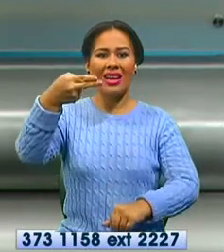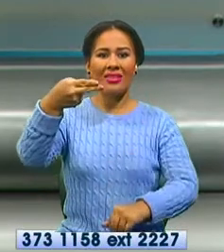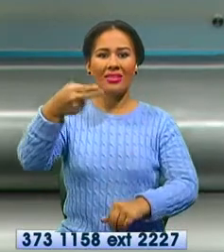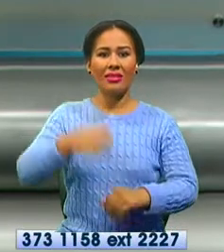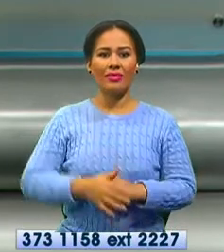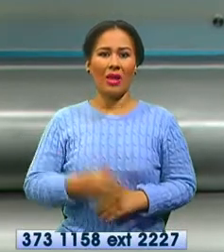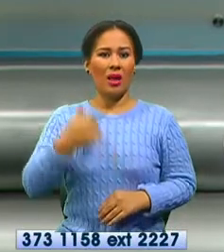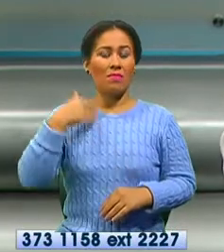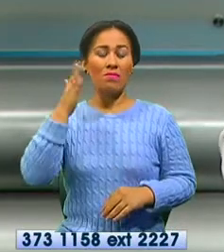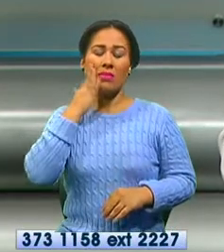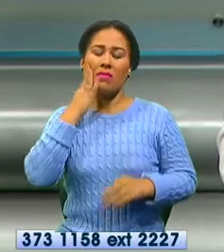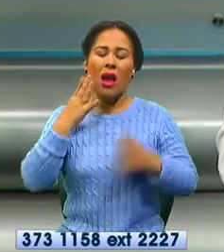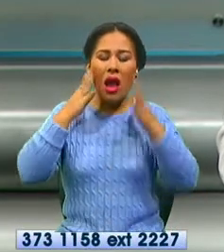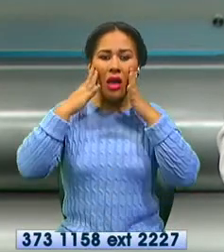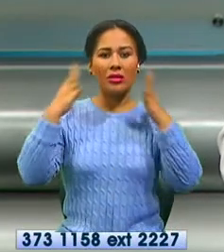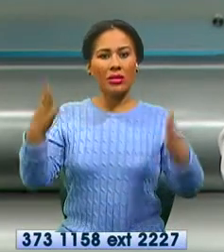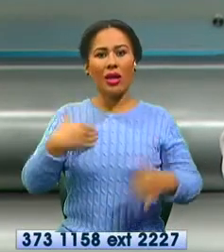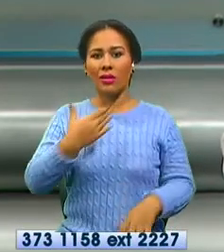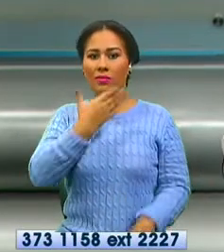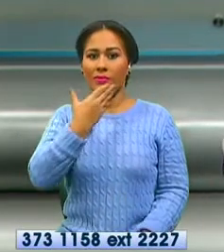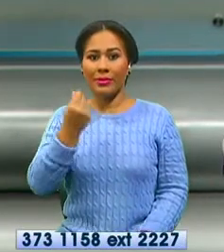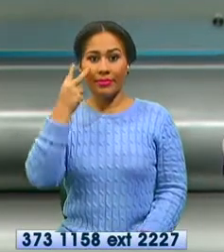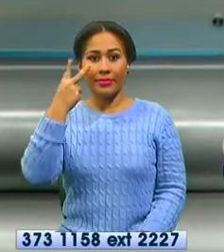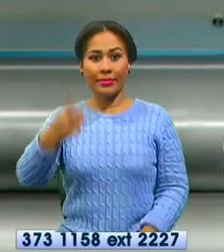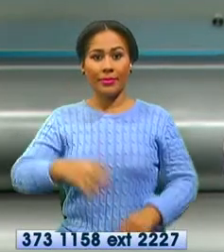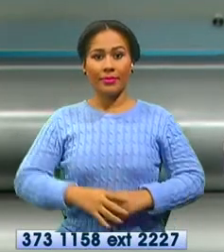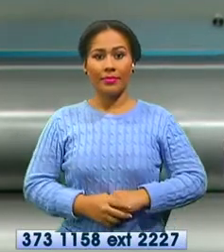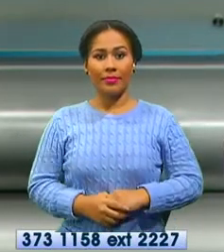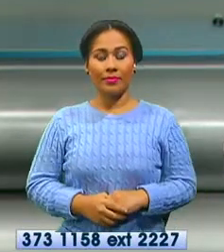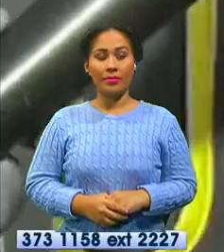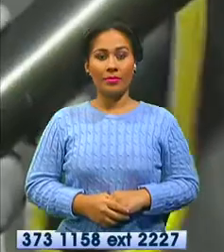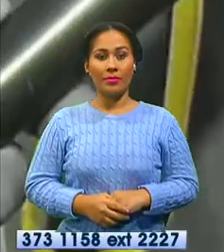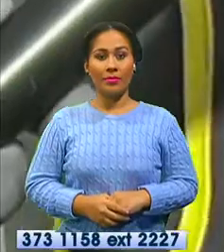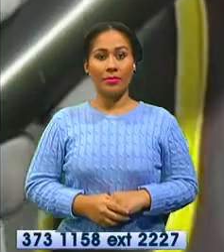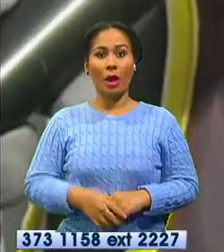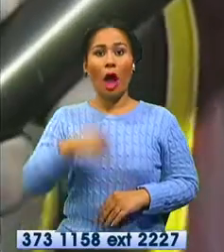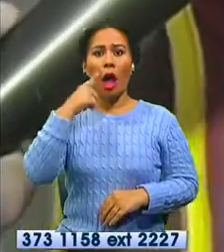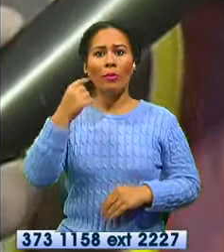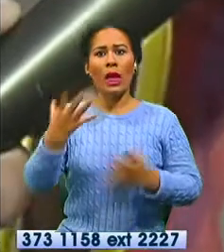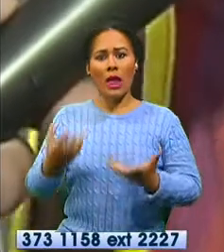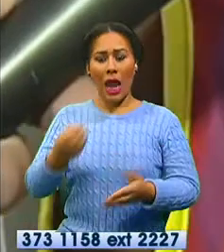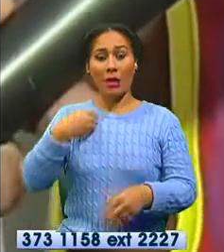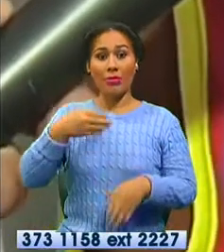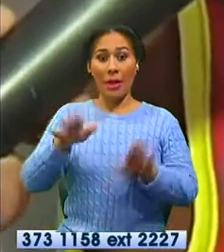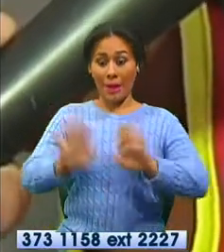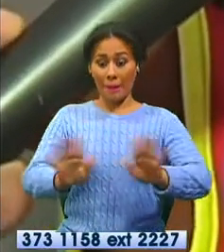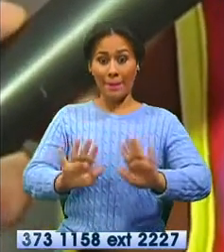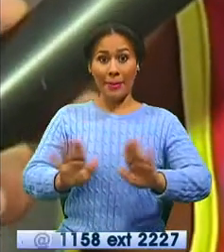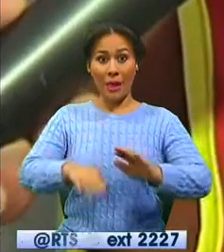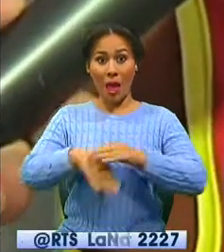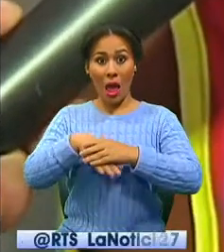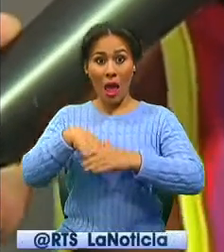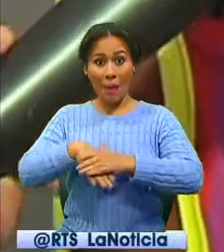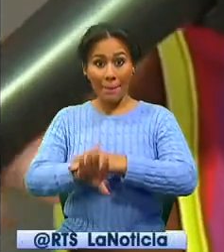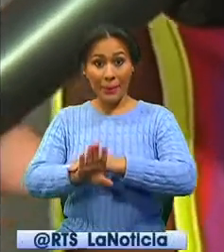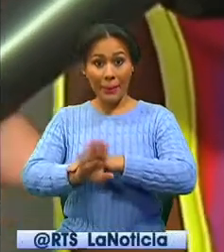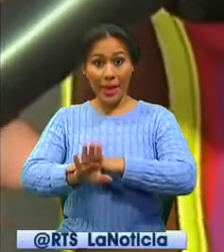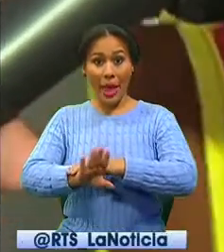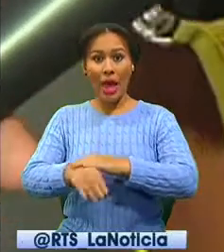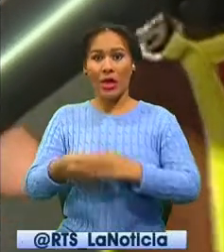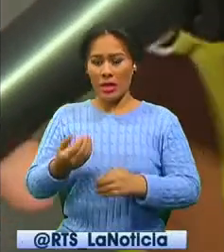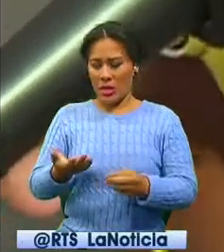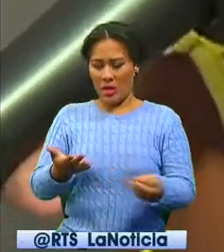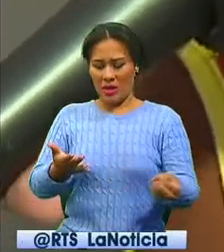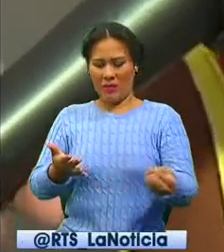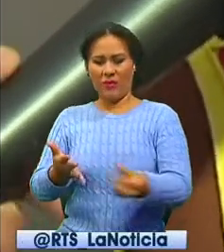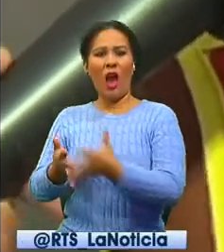madre también se refirió a lo sucedido. Él me quería quemar la plantilla de los pies, pero como no le llegó el